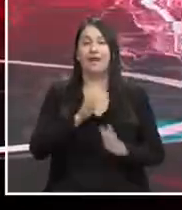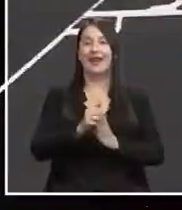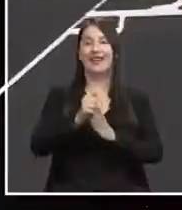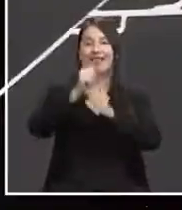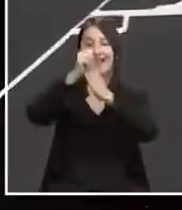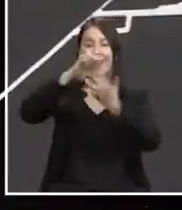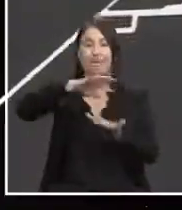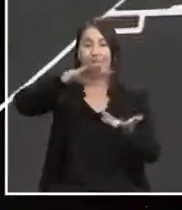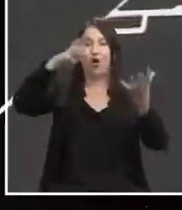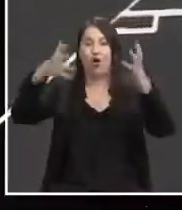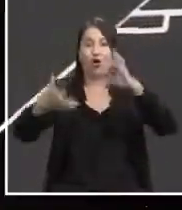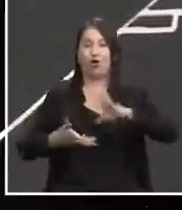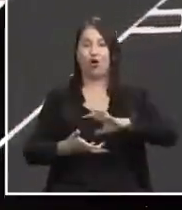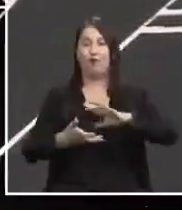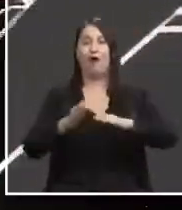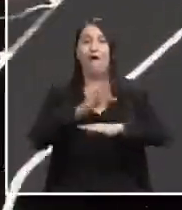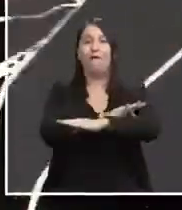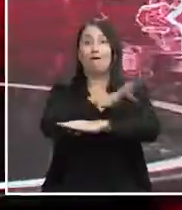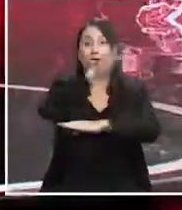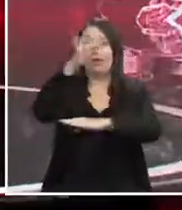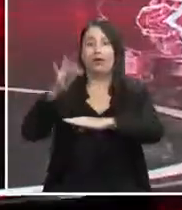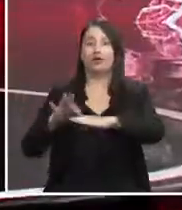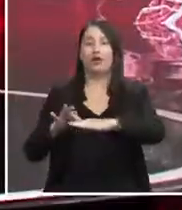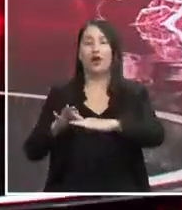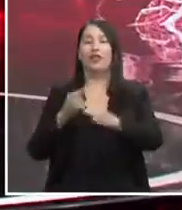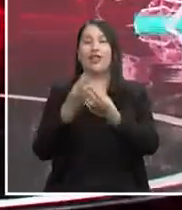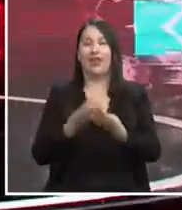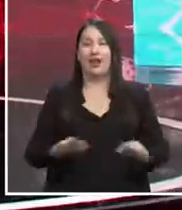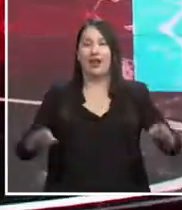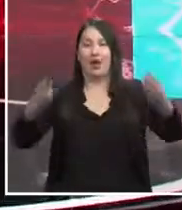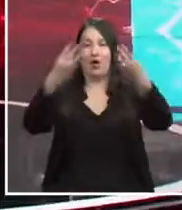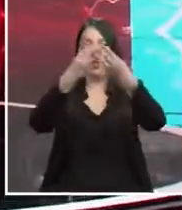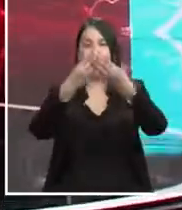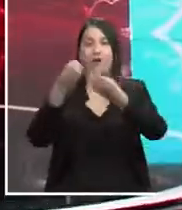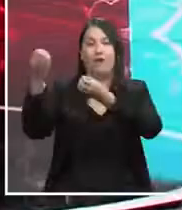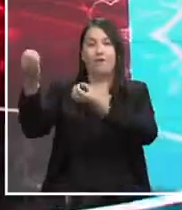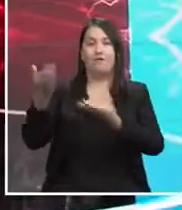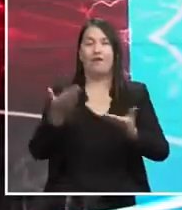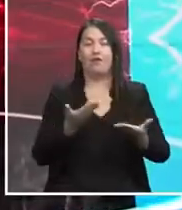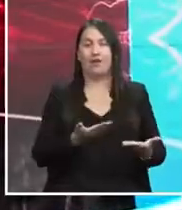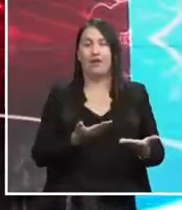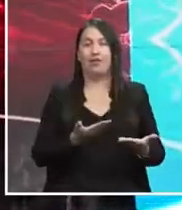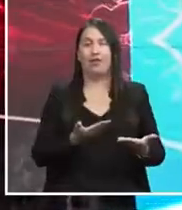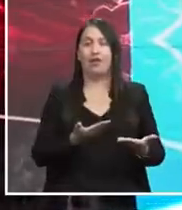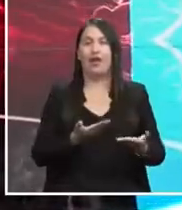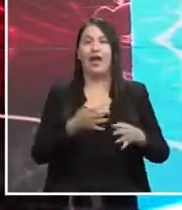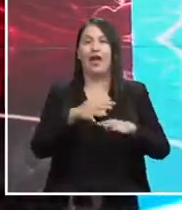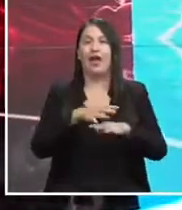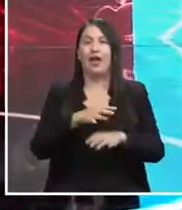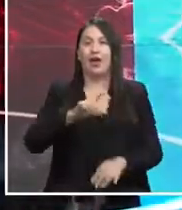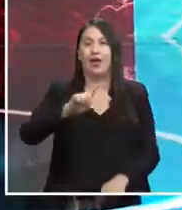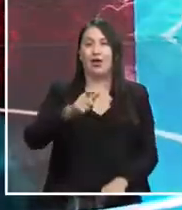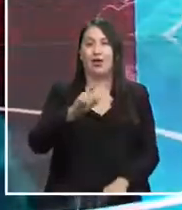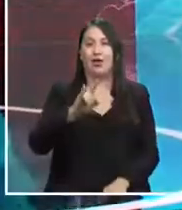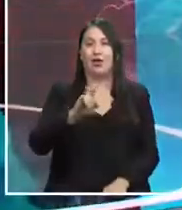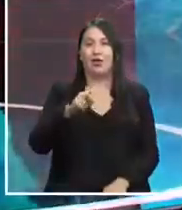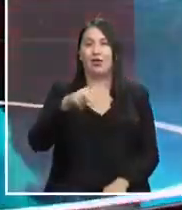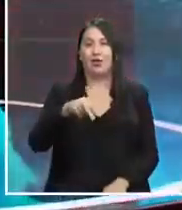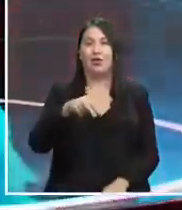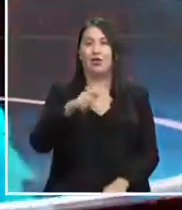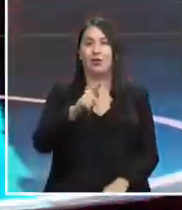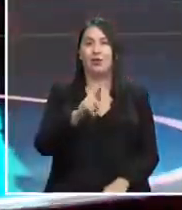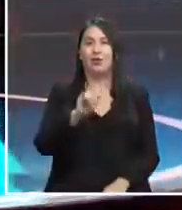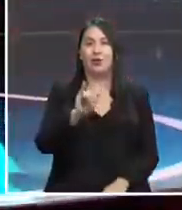global de las Fundaciones de las Naciones Unidas. Bienvenida, Gunhild, al Congreso Futuro 2022. Te